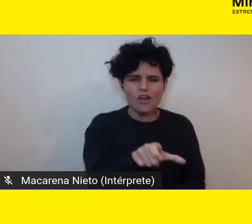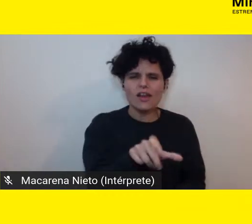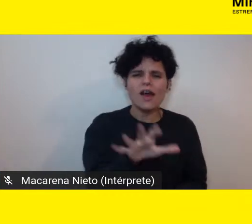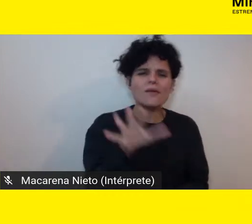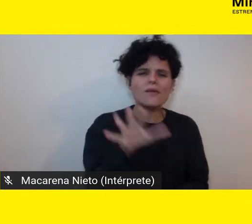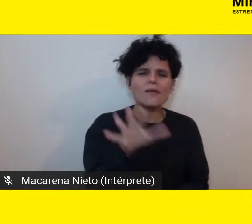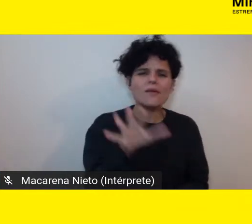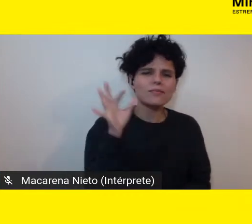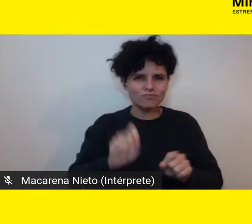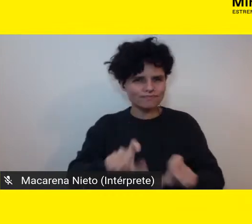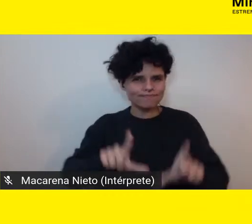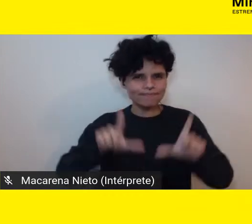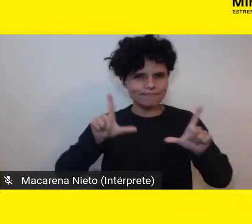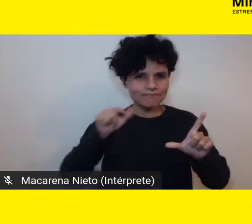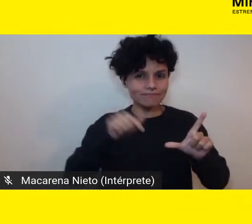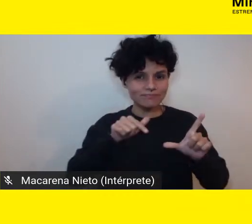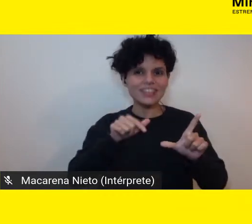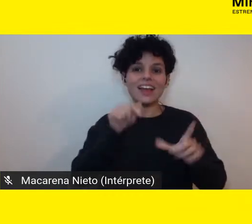Overreuter,